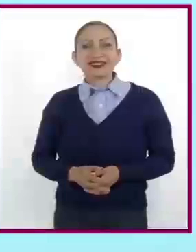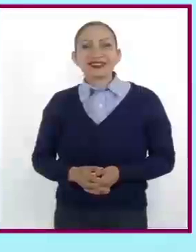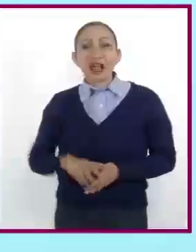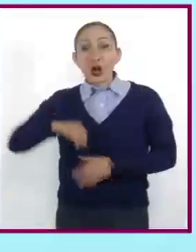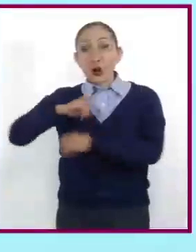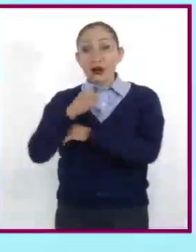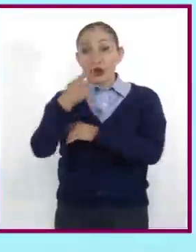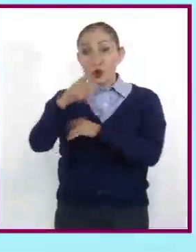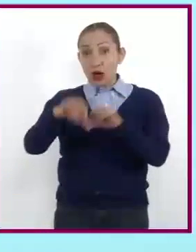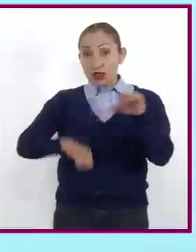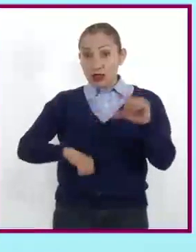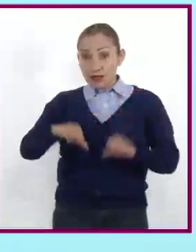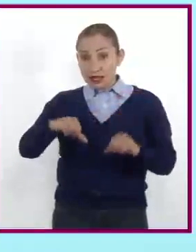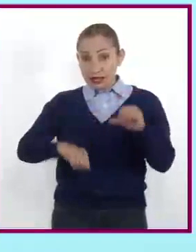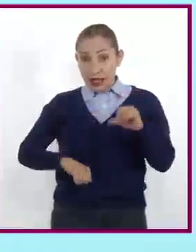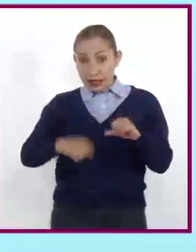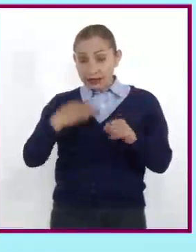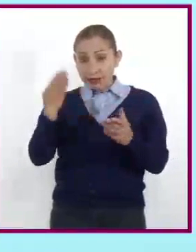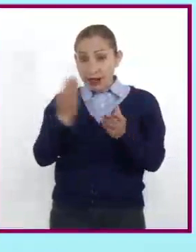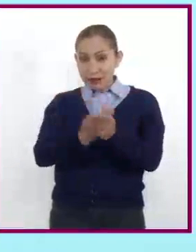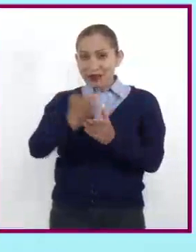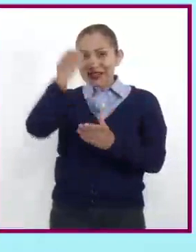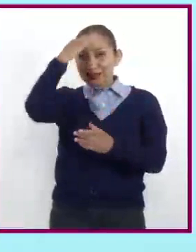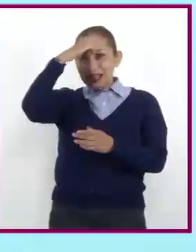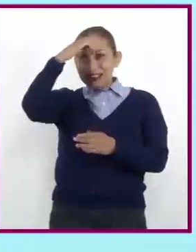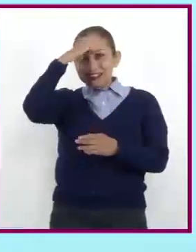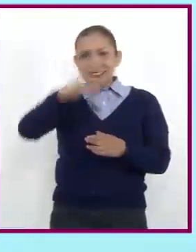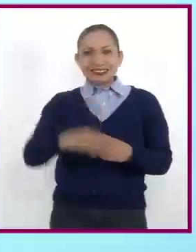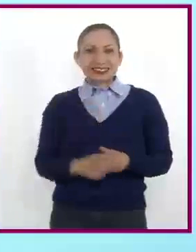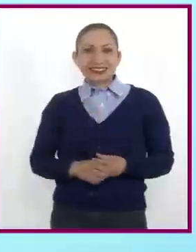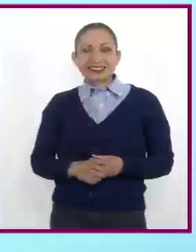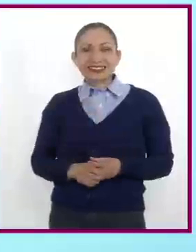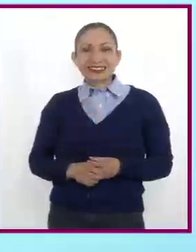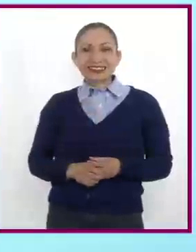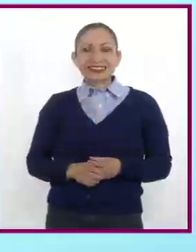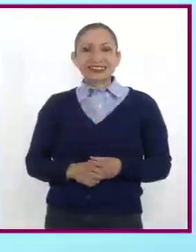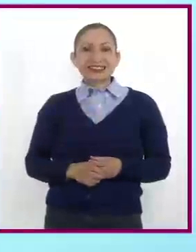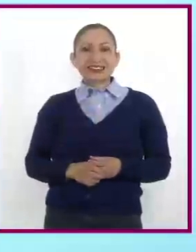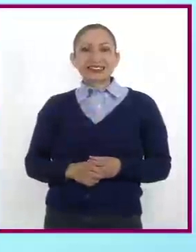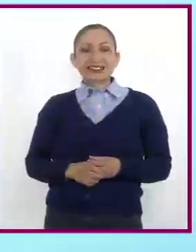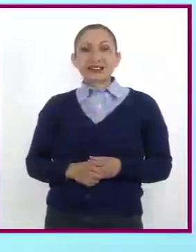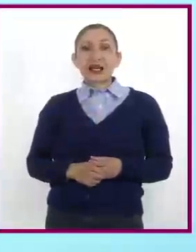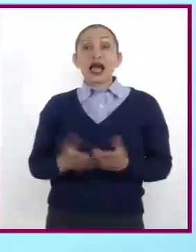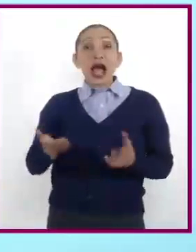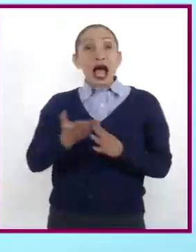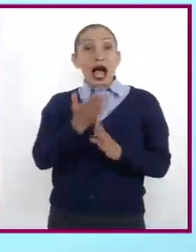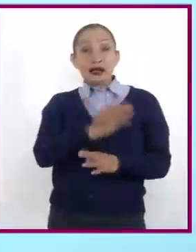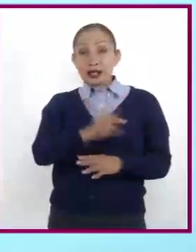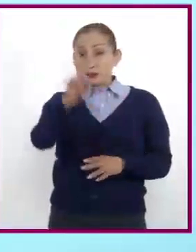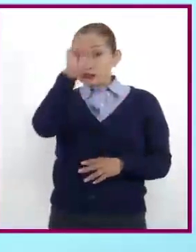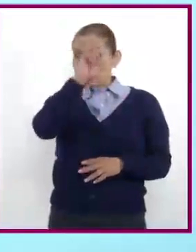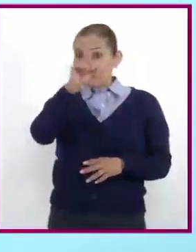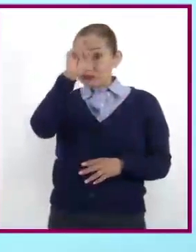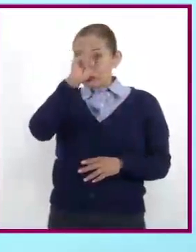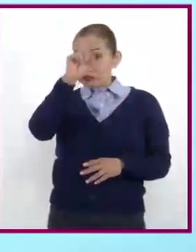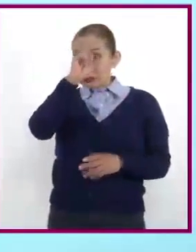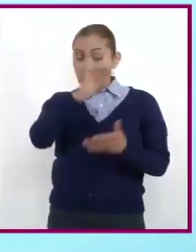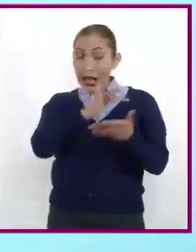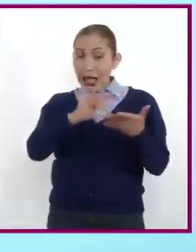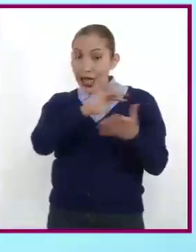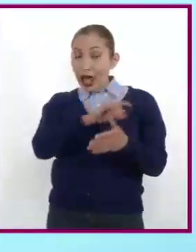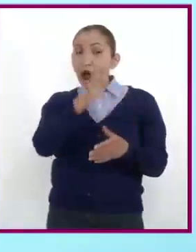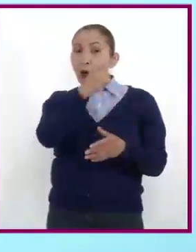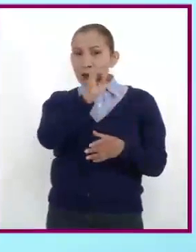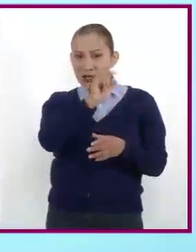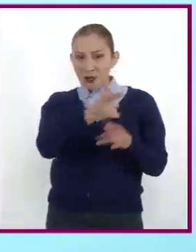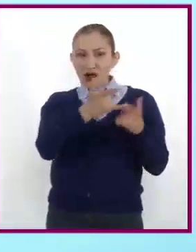Guarden las actividades que realizaron en su carpeta de experiencias. No podemos irnos sin antes recomendarles que lean alguno